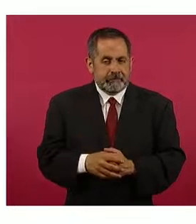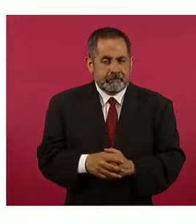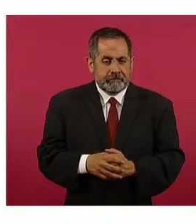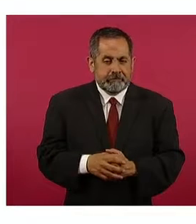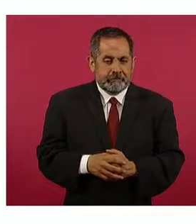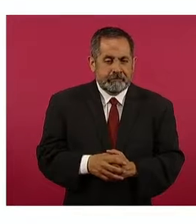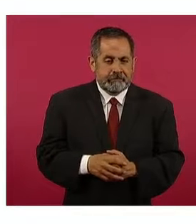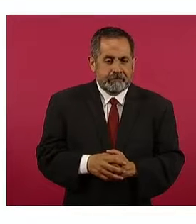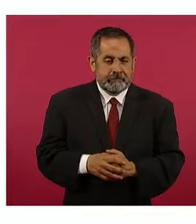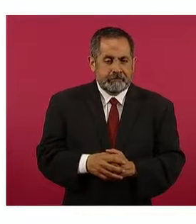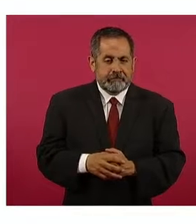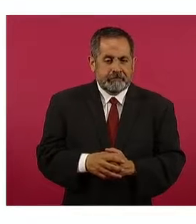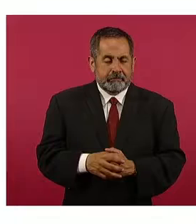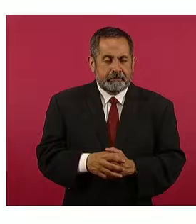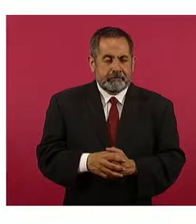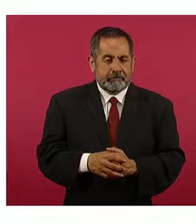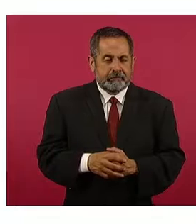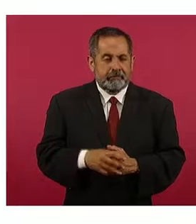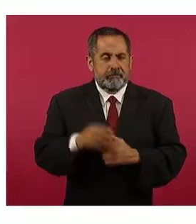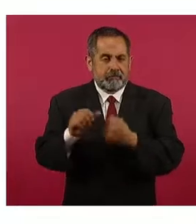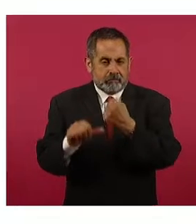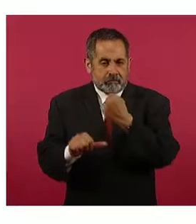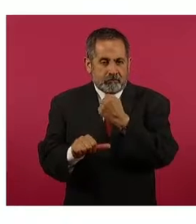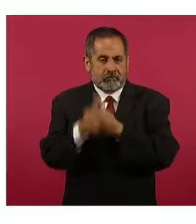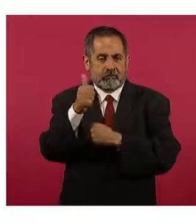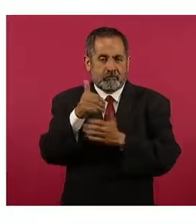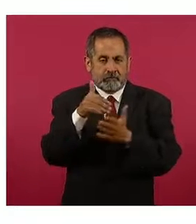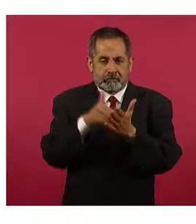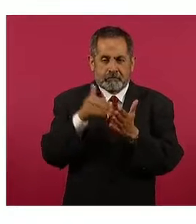pues son los 11 millones de becas